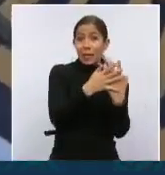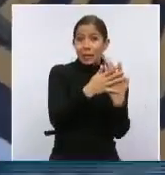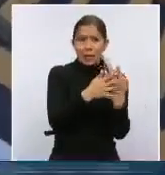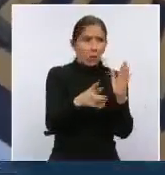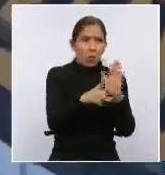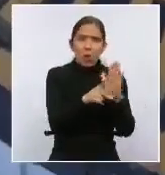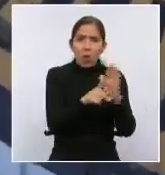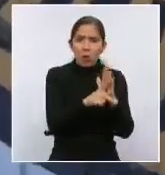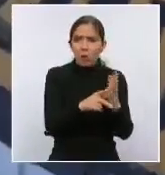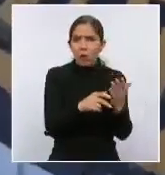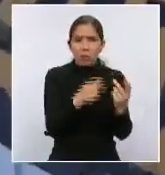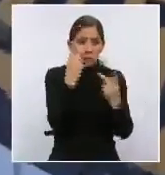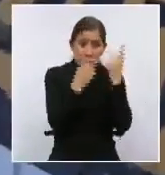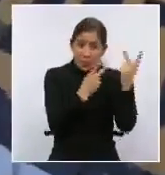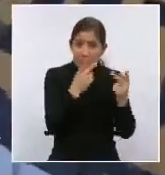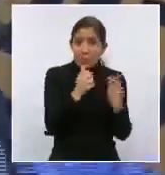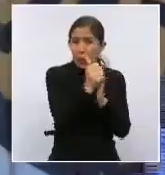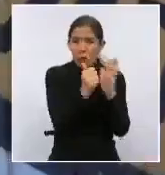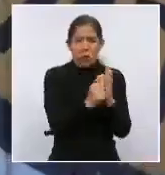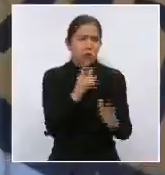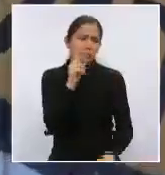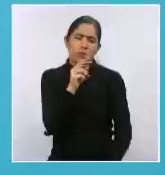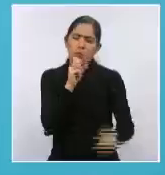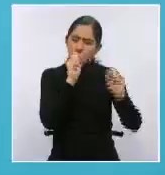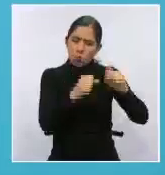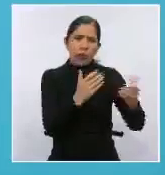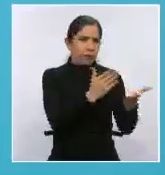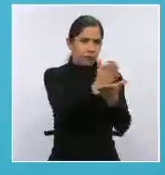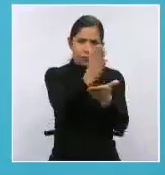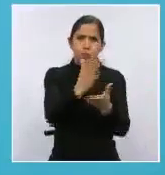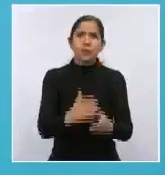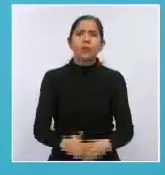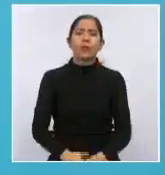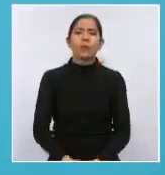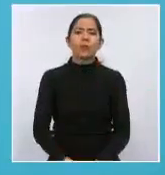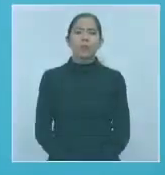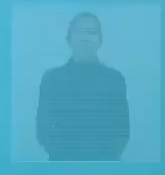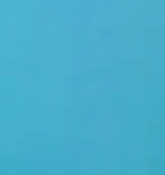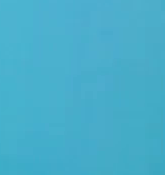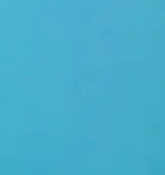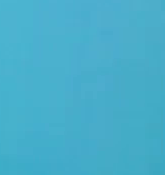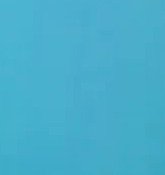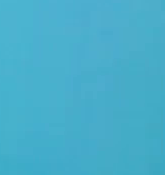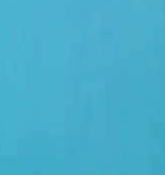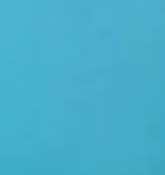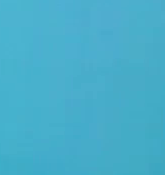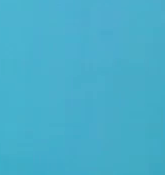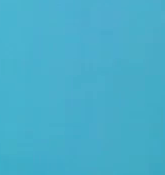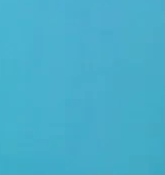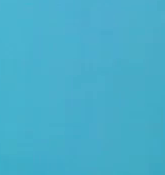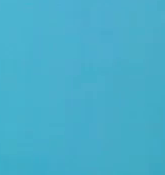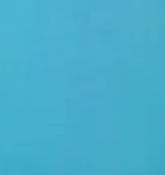a su abogado ni a su visita. Policía Bolivia, Nareta Ollá.